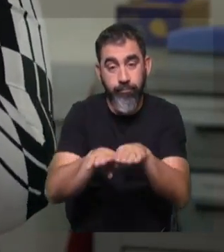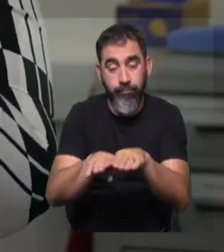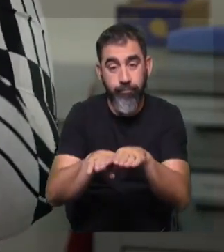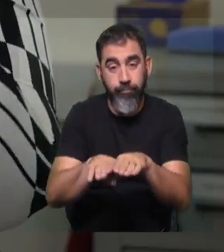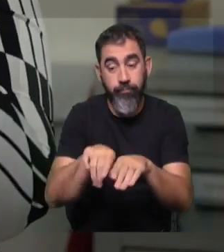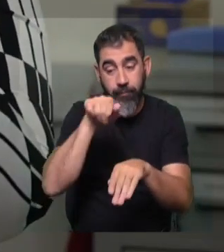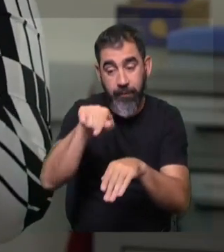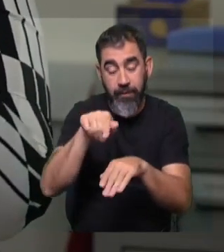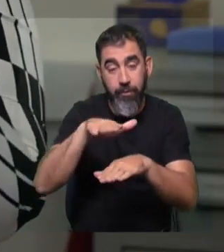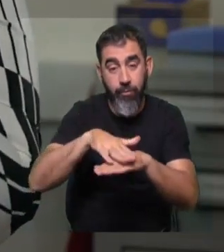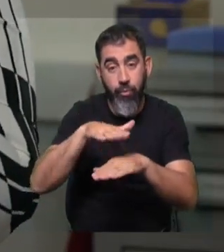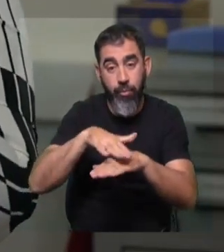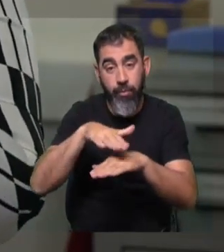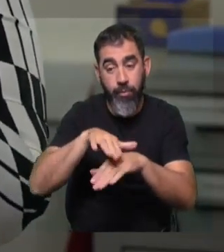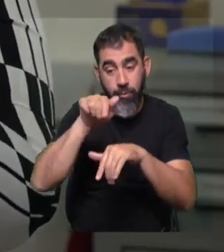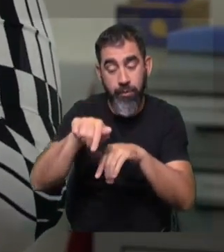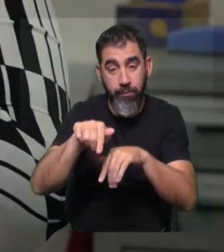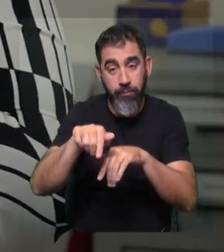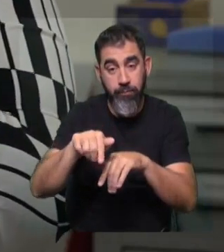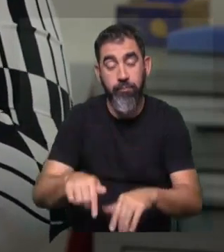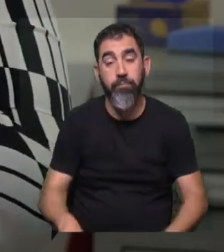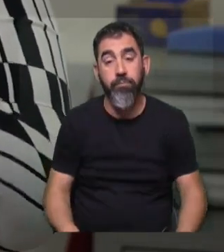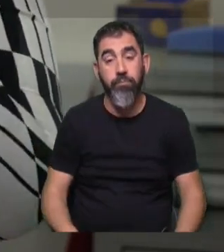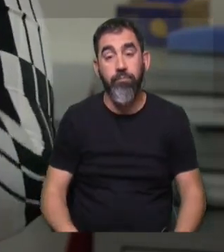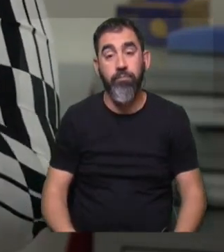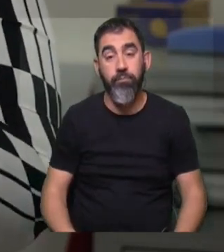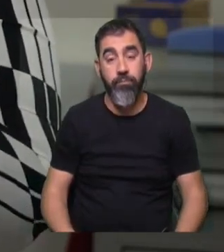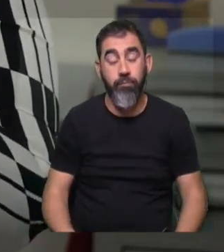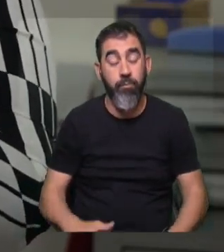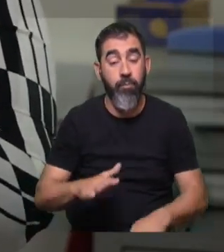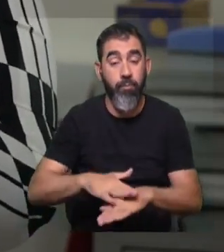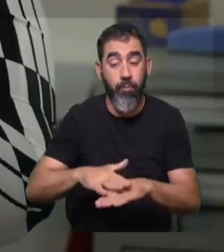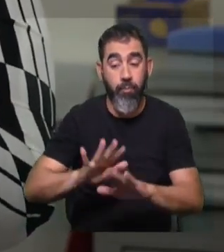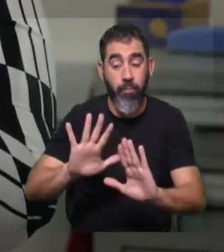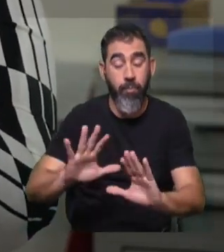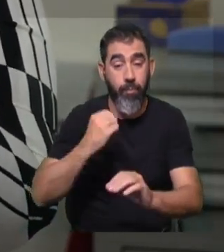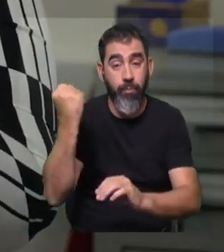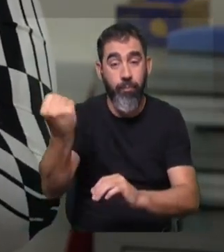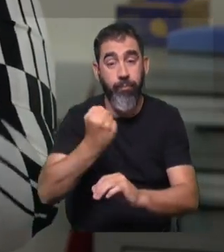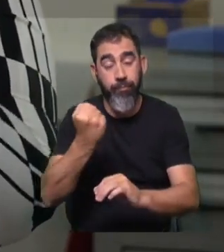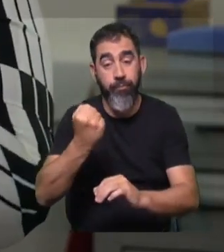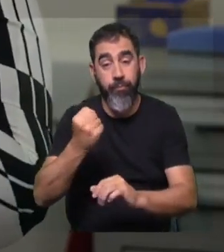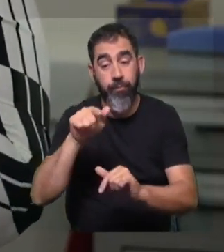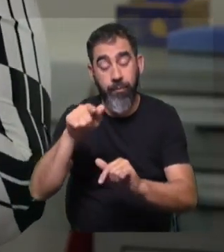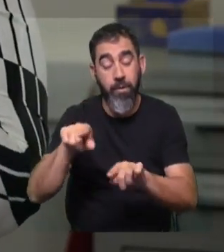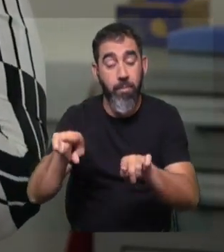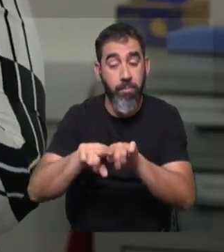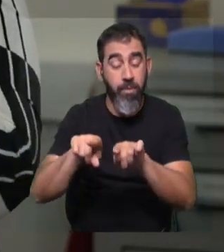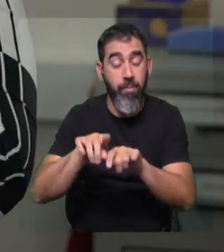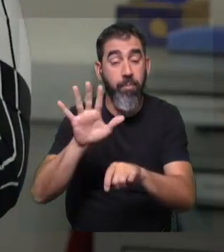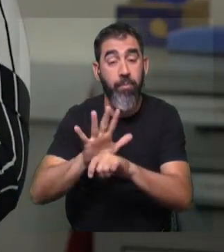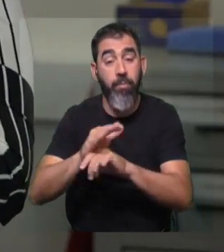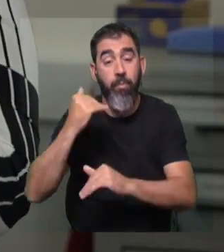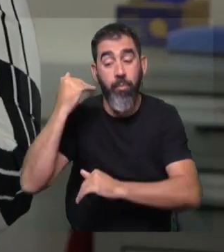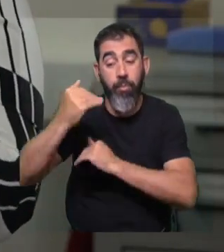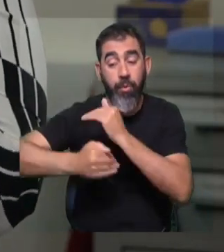y ese momento, que es un momento en la vida del embrión, es equiparable al